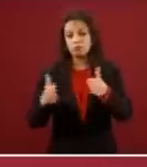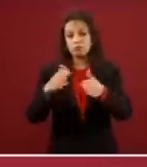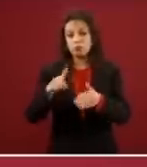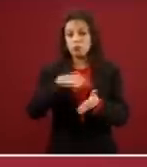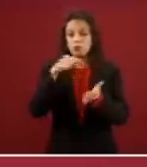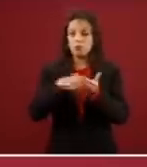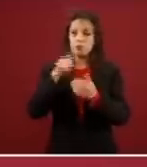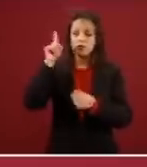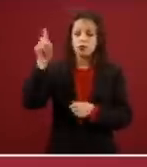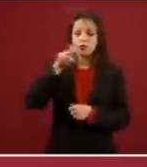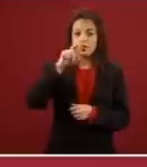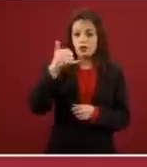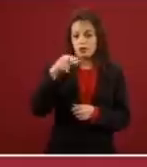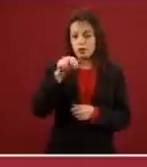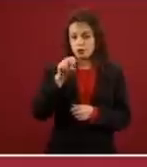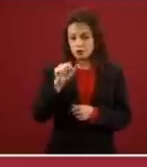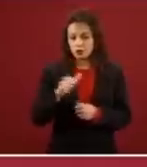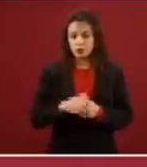Reynosa.